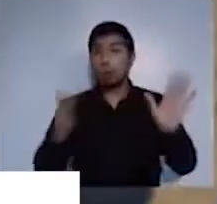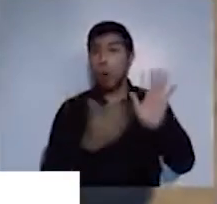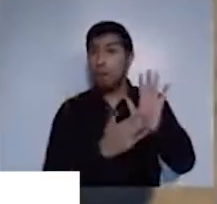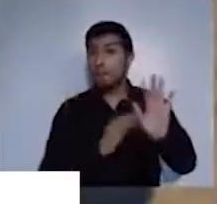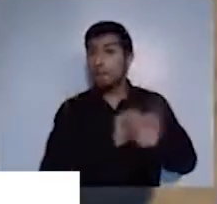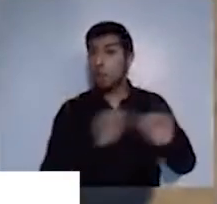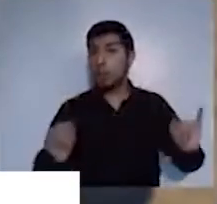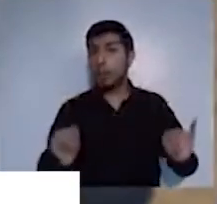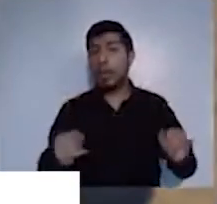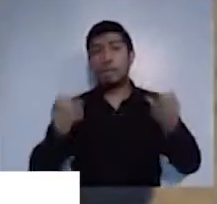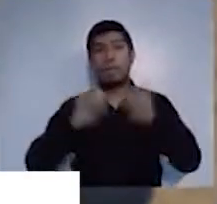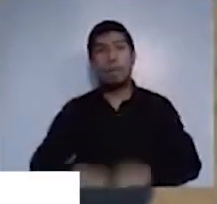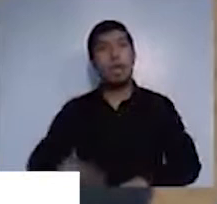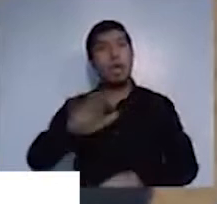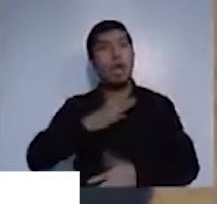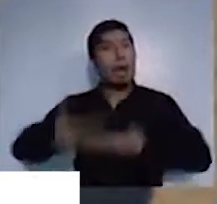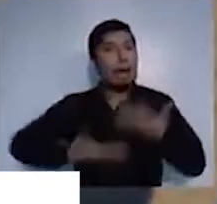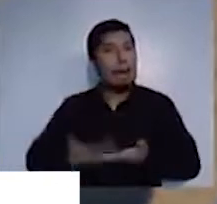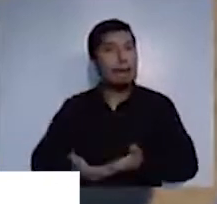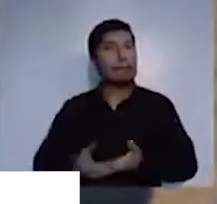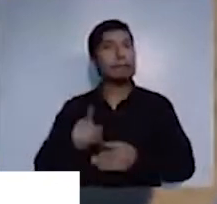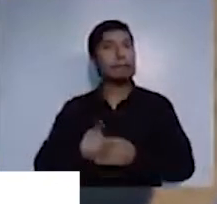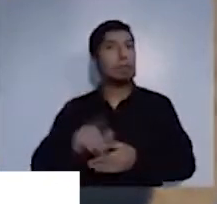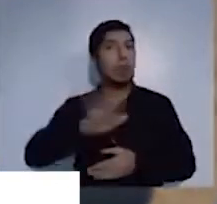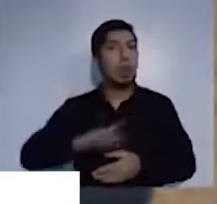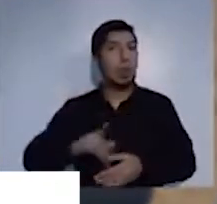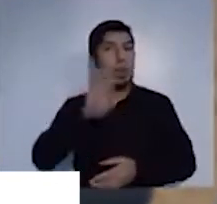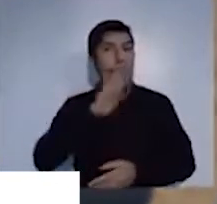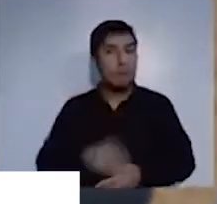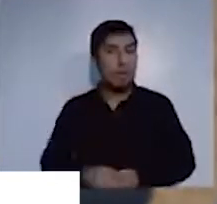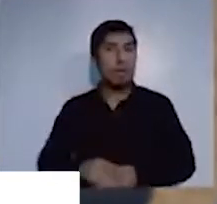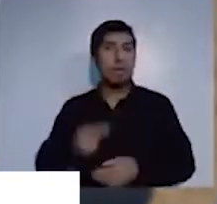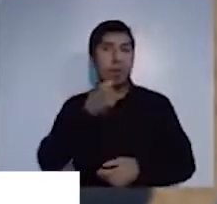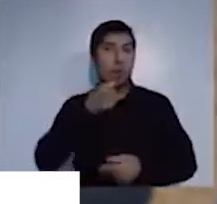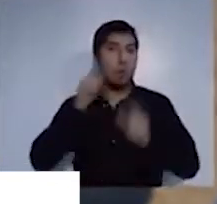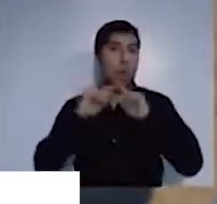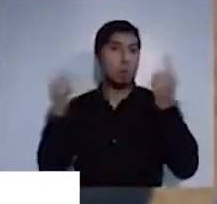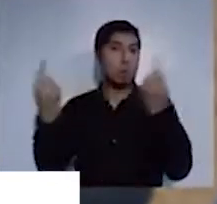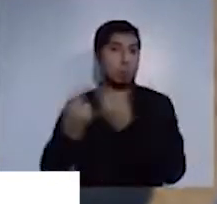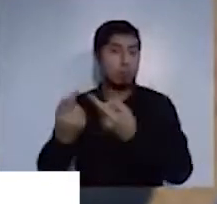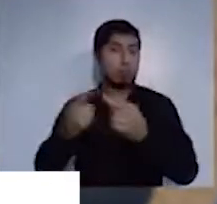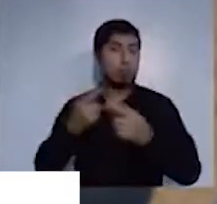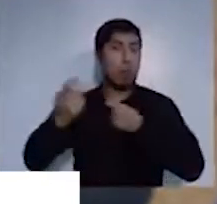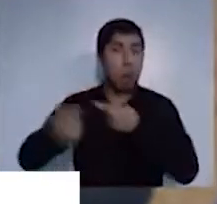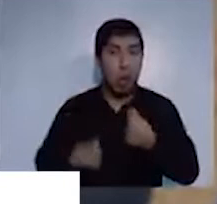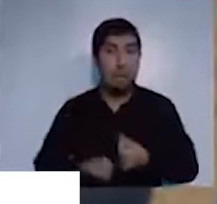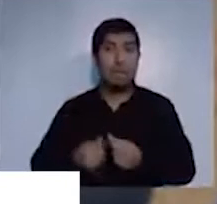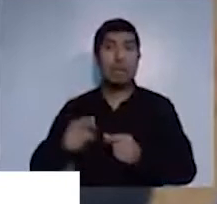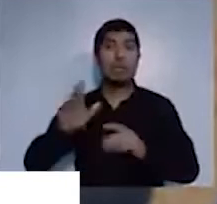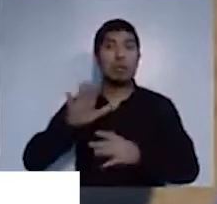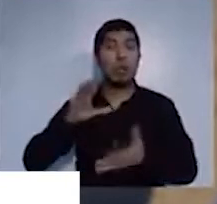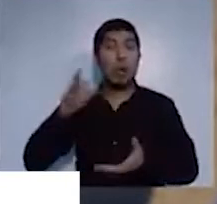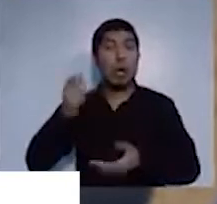iniciado actividades en la zona amarilla respecto a lo que tiene que ver con el comercio y la obra privada. La verdad que